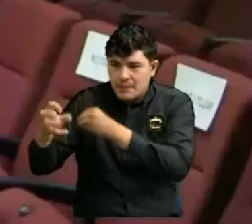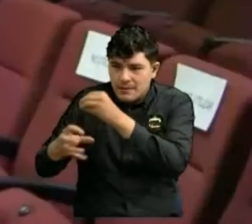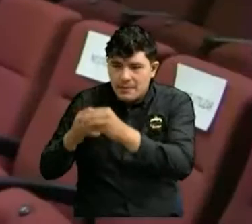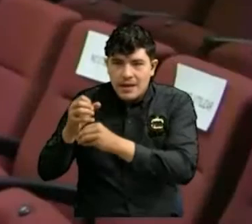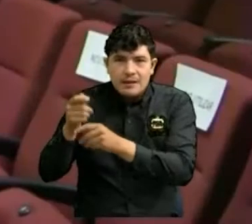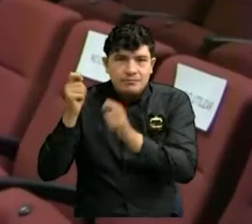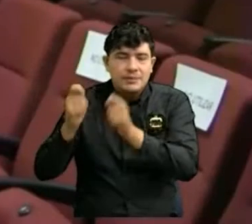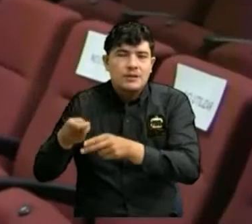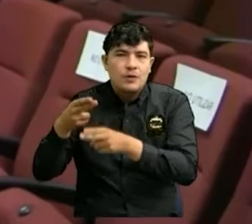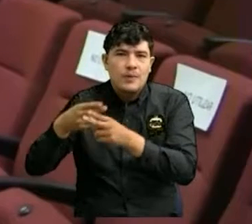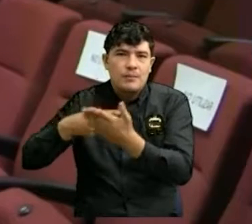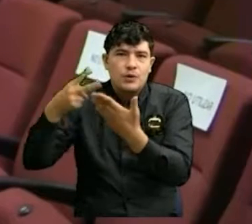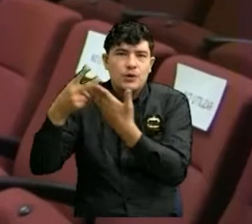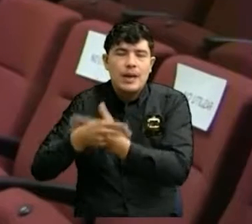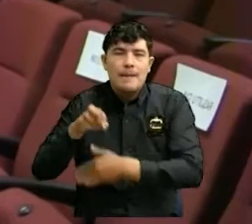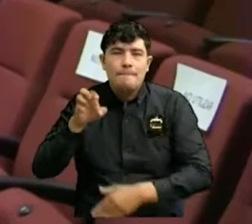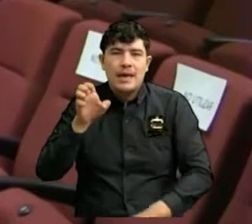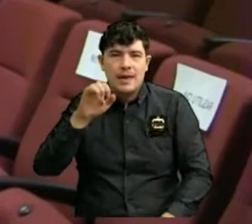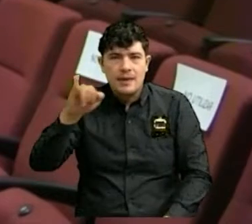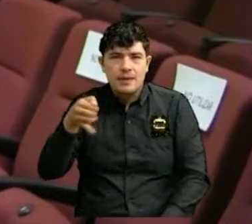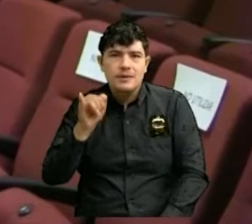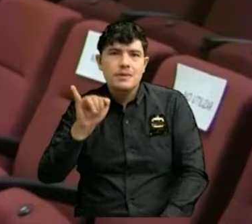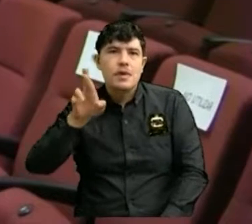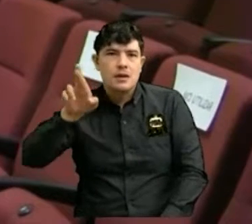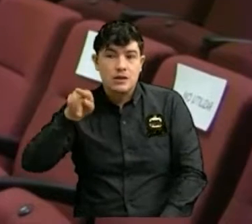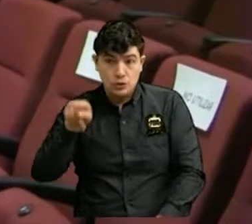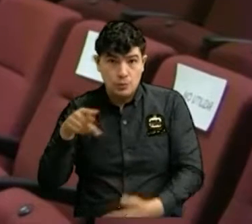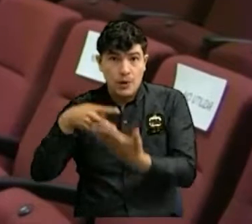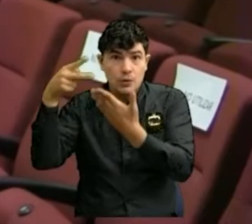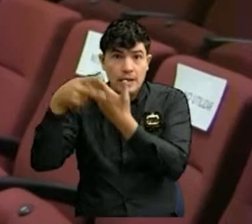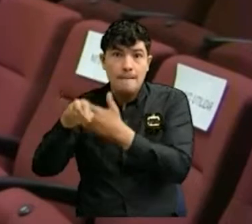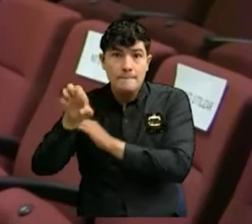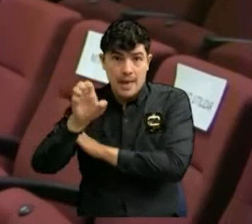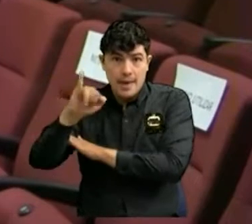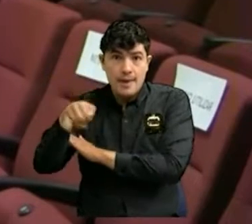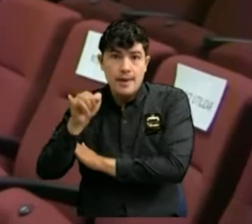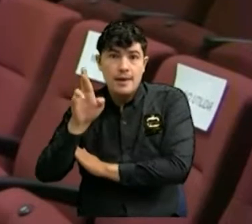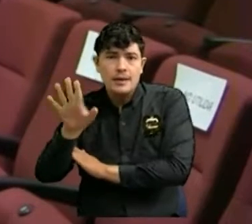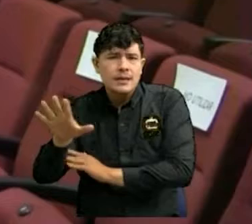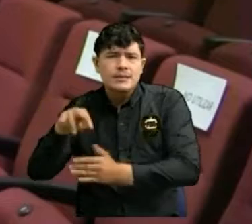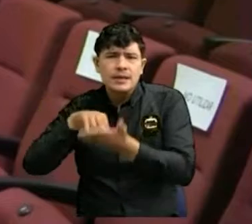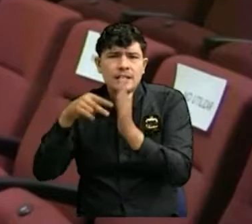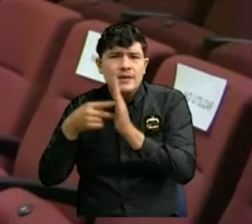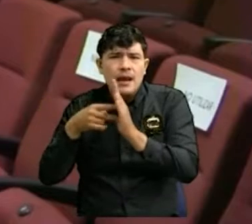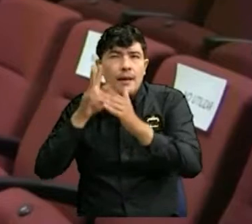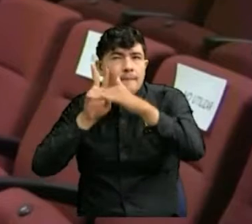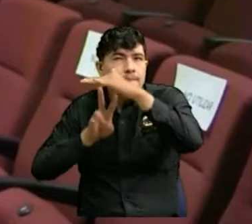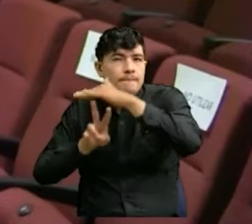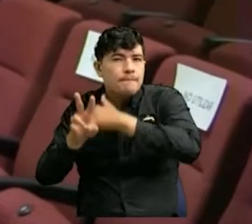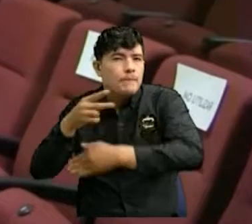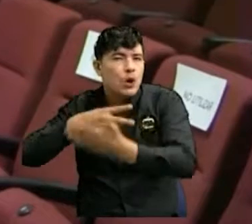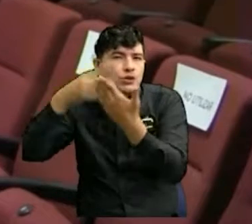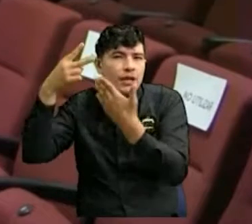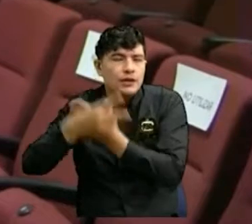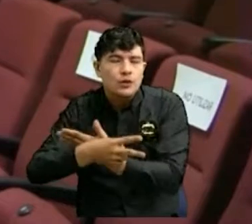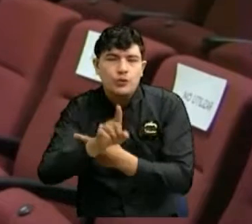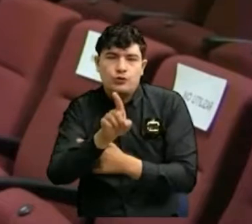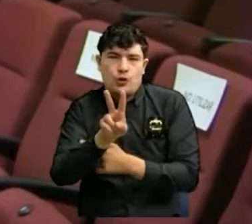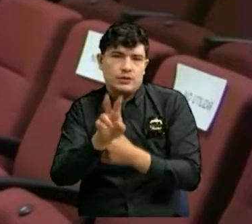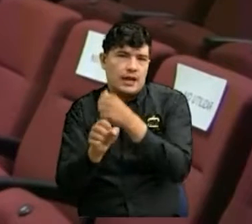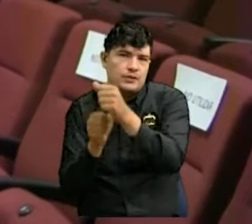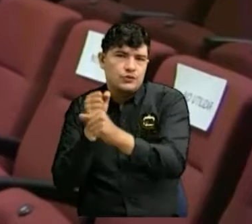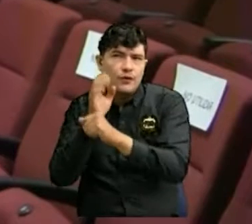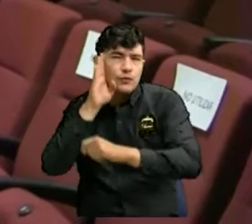el tejido es muy importante porque es todo un plan a 12 años pensado en diferentes áreas